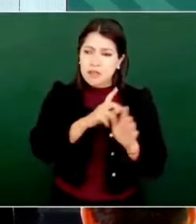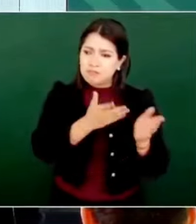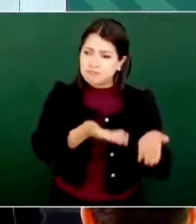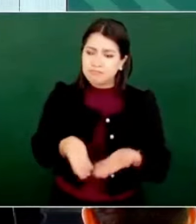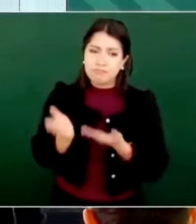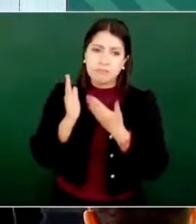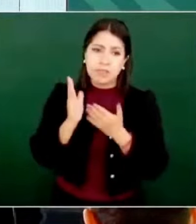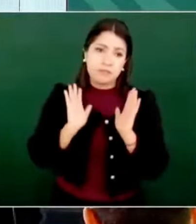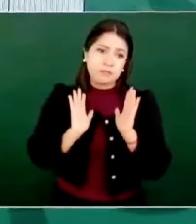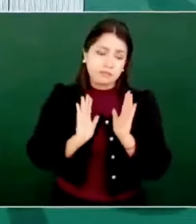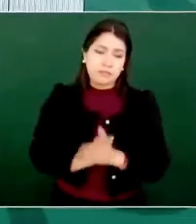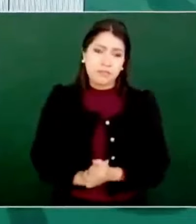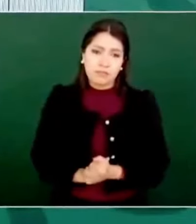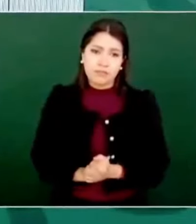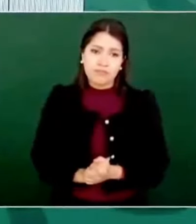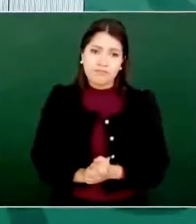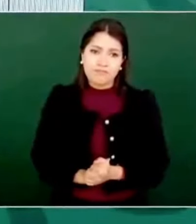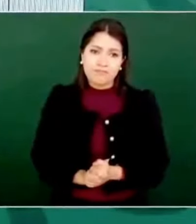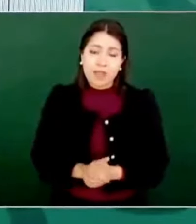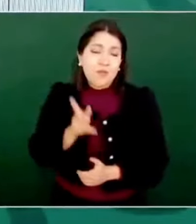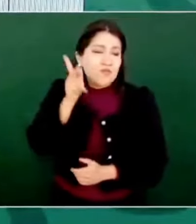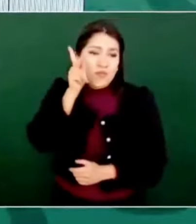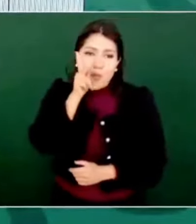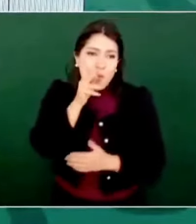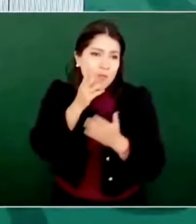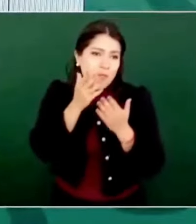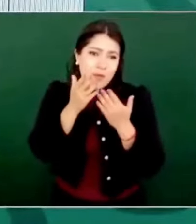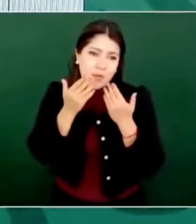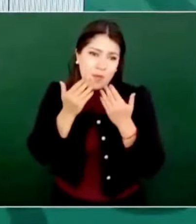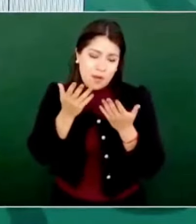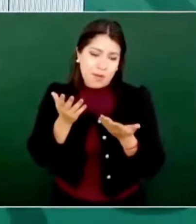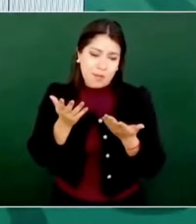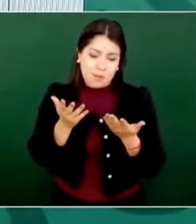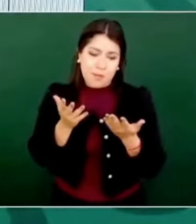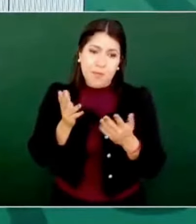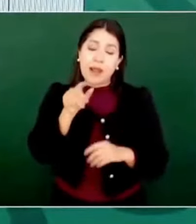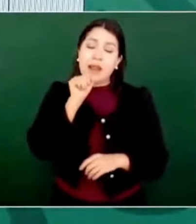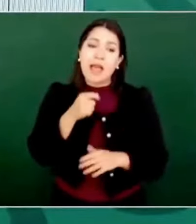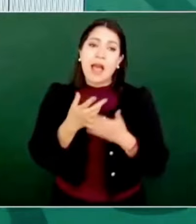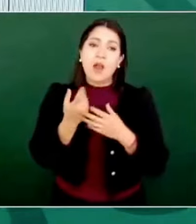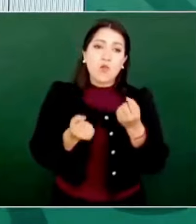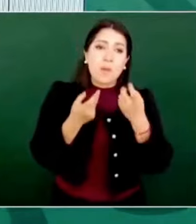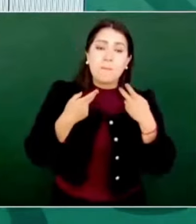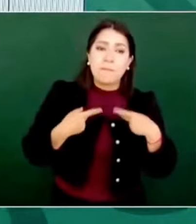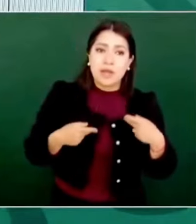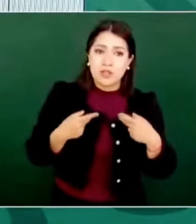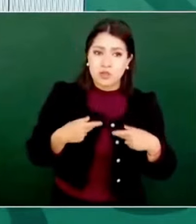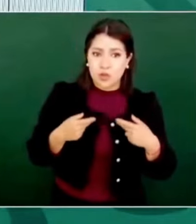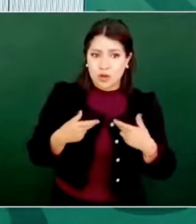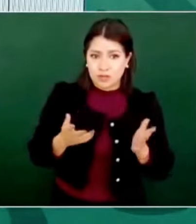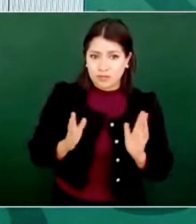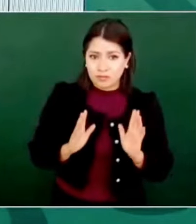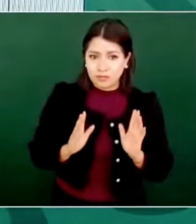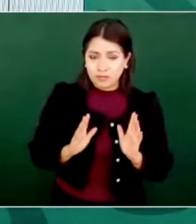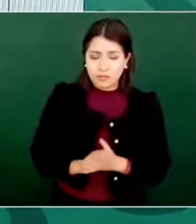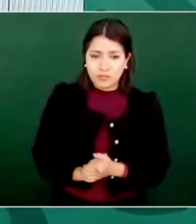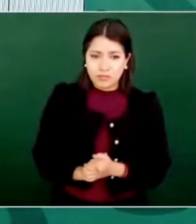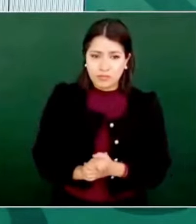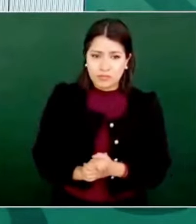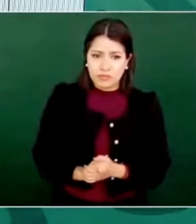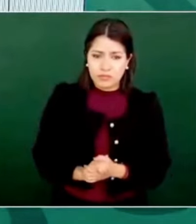luego tenemos pruebas que al salir algunos de ellos no quiere decir que